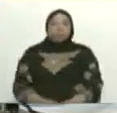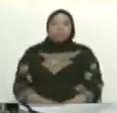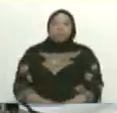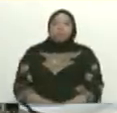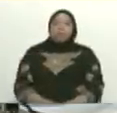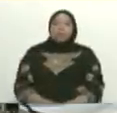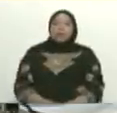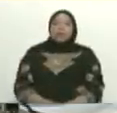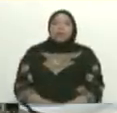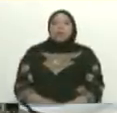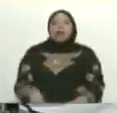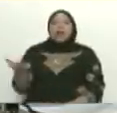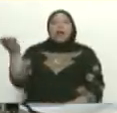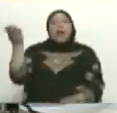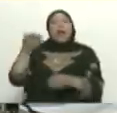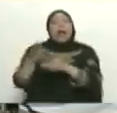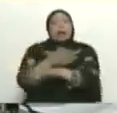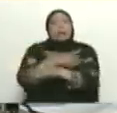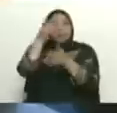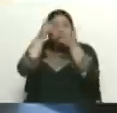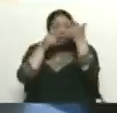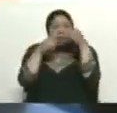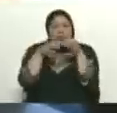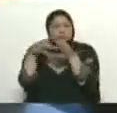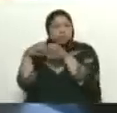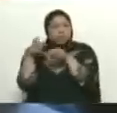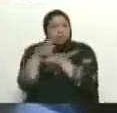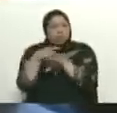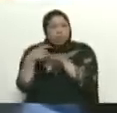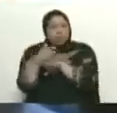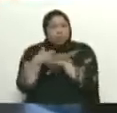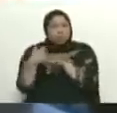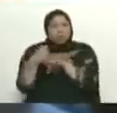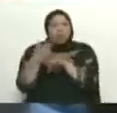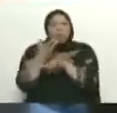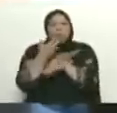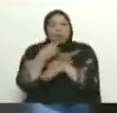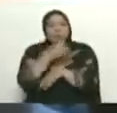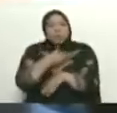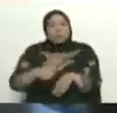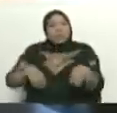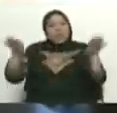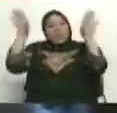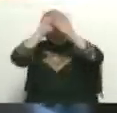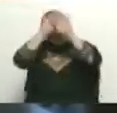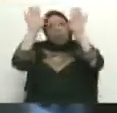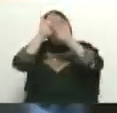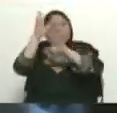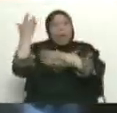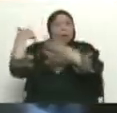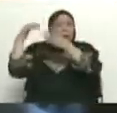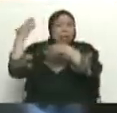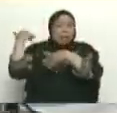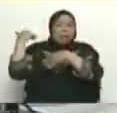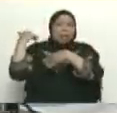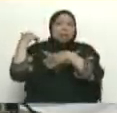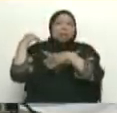¿Ustedes saben qué pasaba en la Cuarta República con la tasa de mortalidad en los años electorales?